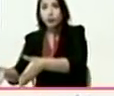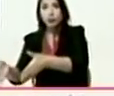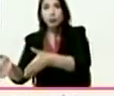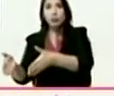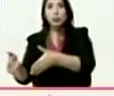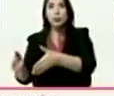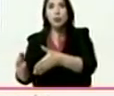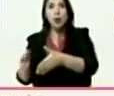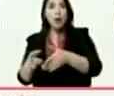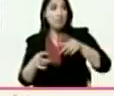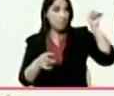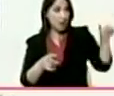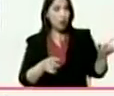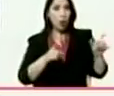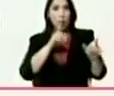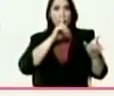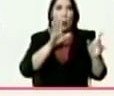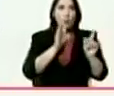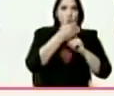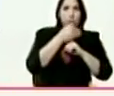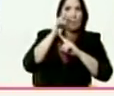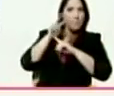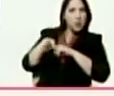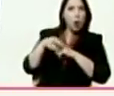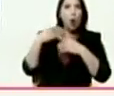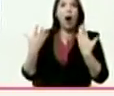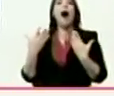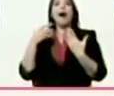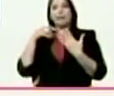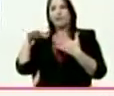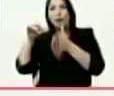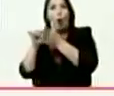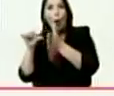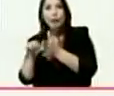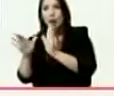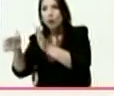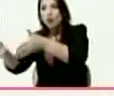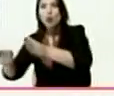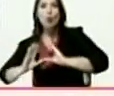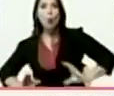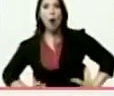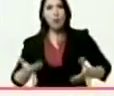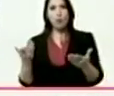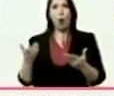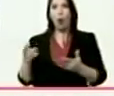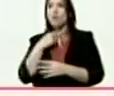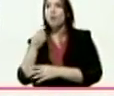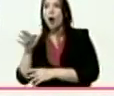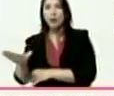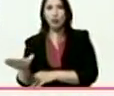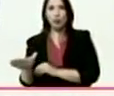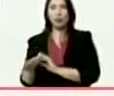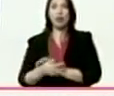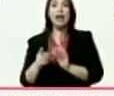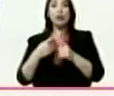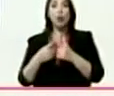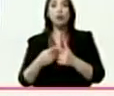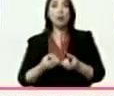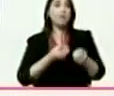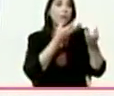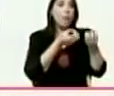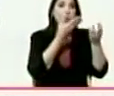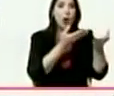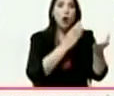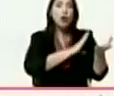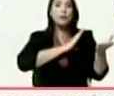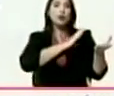el Cementerio General del Sur dio los datos de dónde se encontraba, aportándose a la Comisión para la Justicia y la